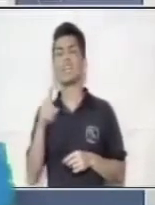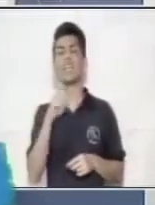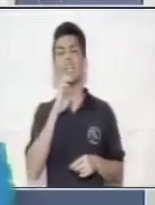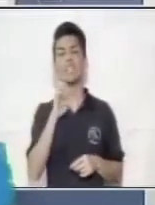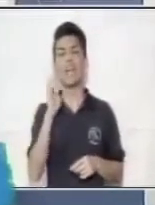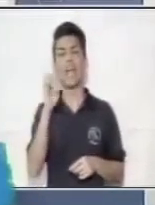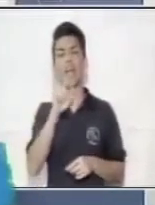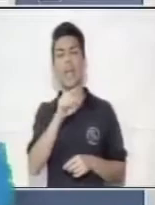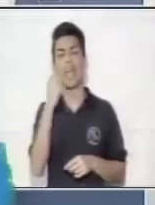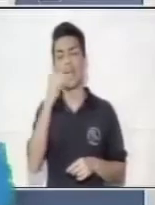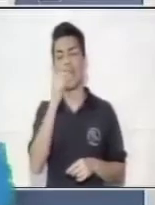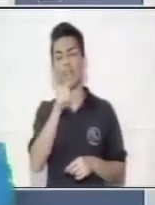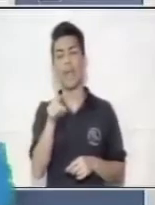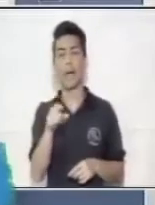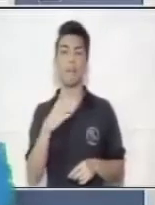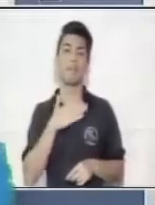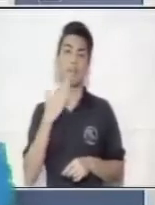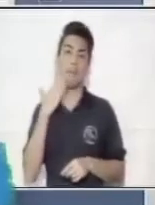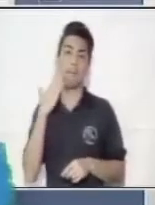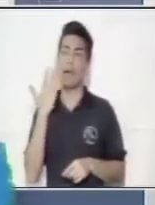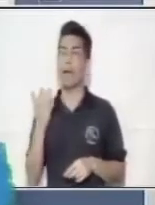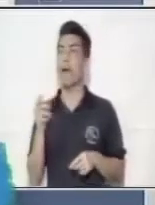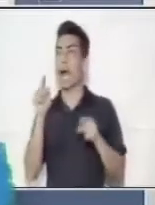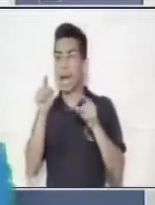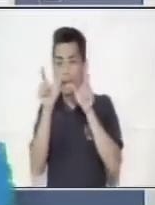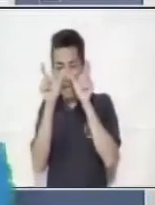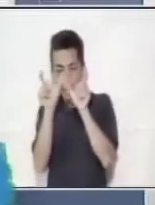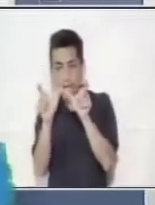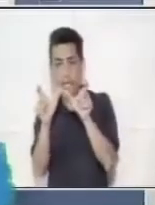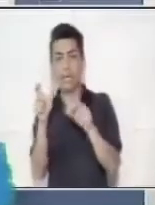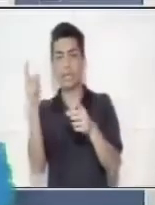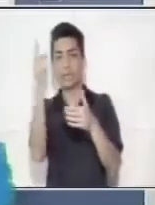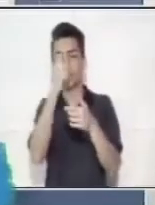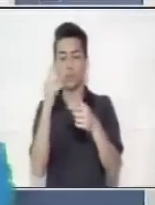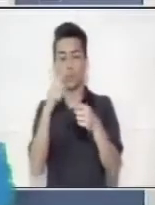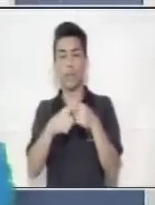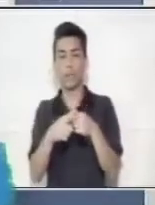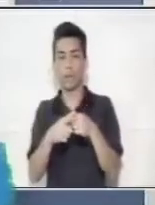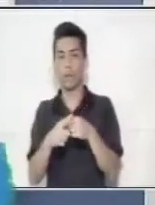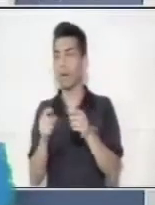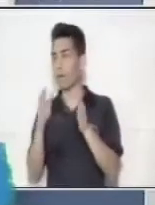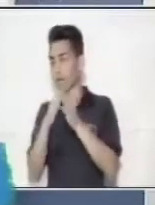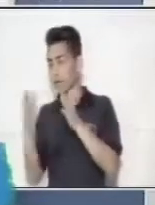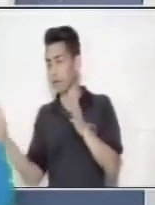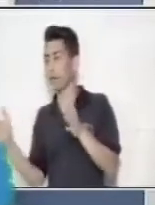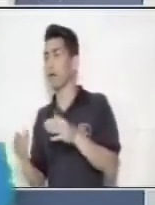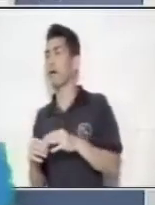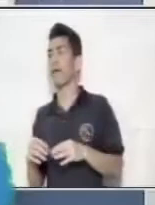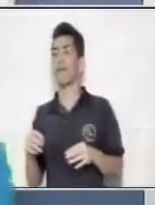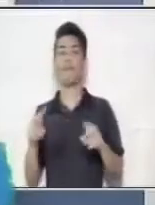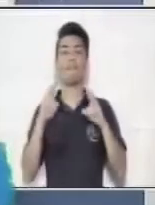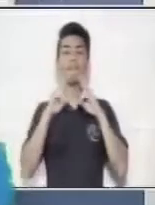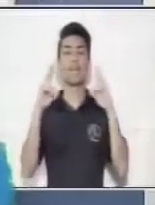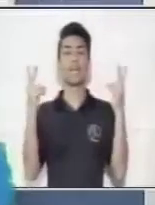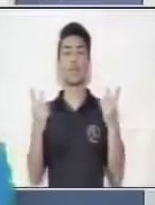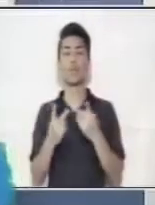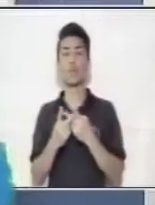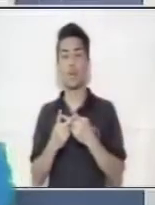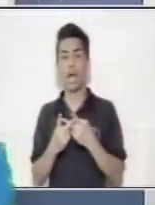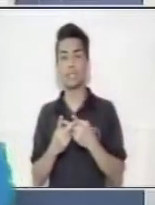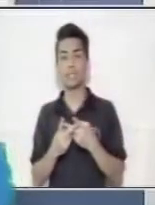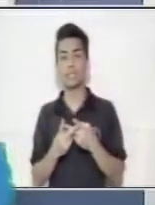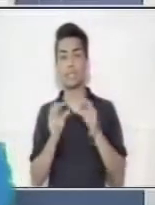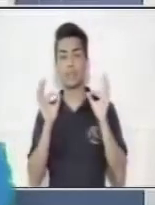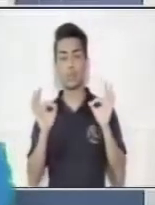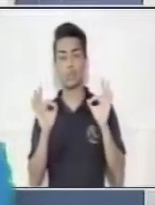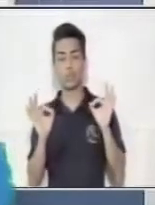tanto, aquí nosotros vamos a identificar el sujeto. Unas verduras frescas sería nuestro predicado. Entonces es